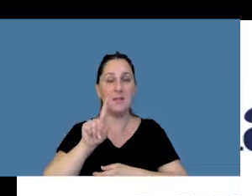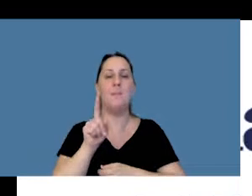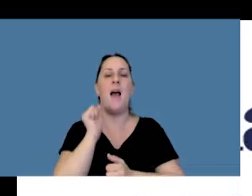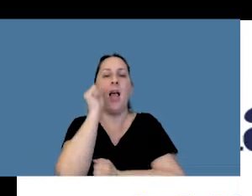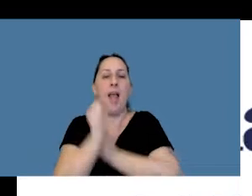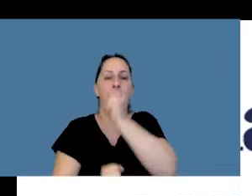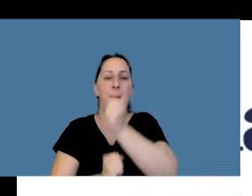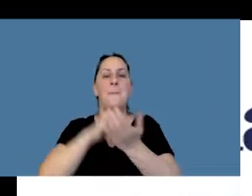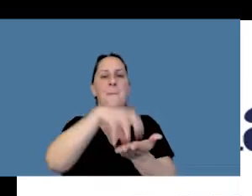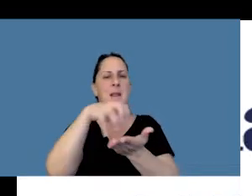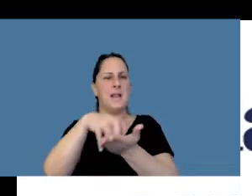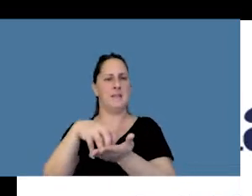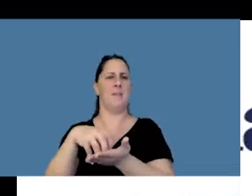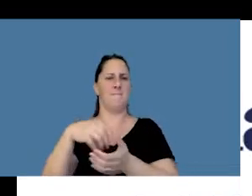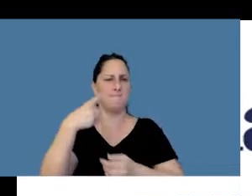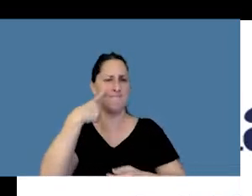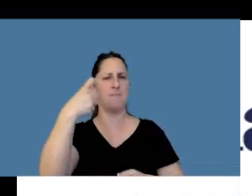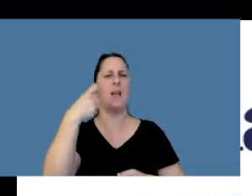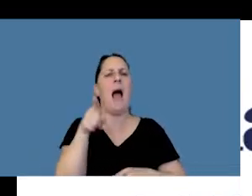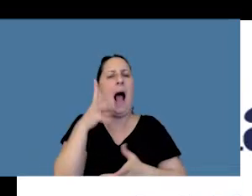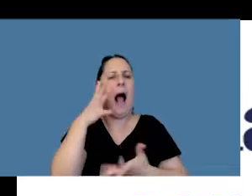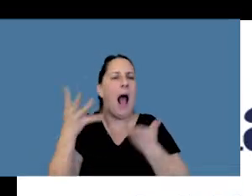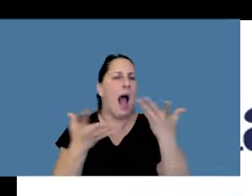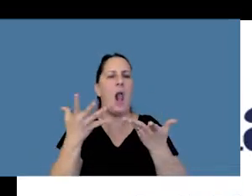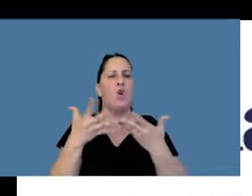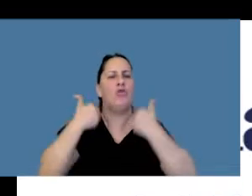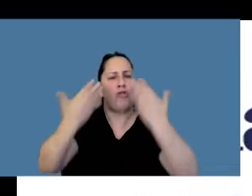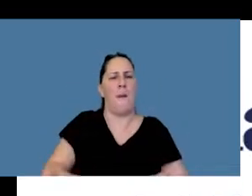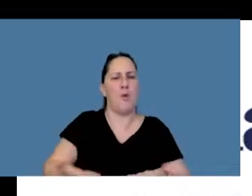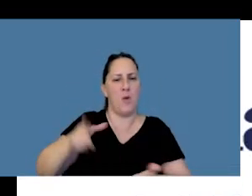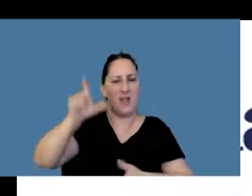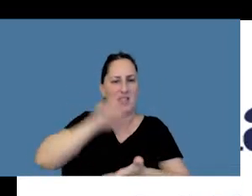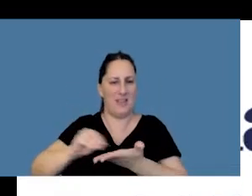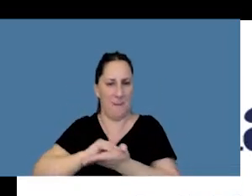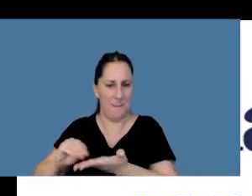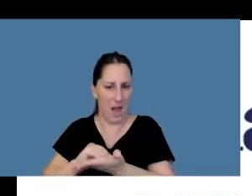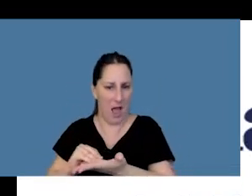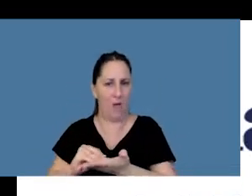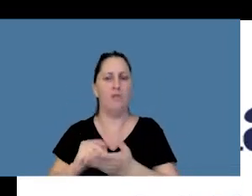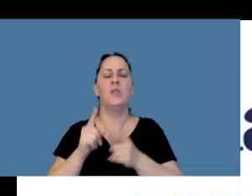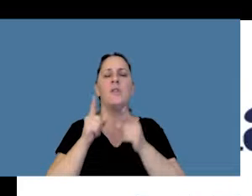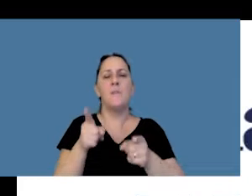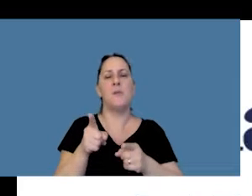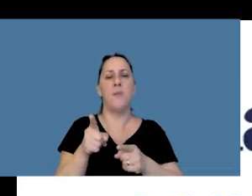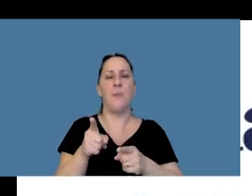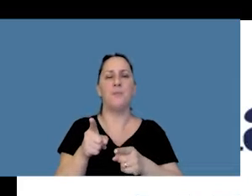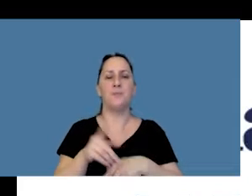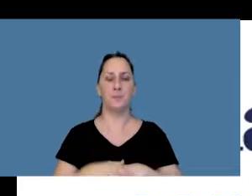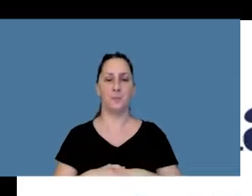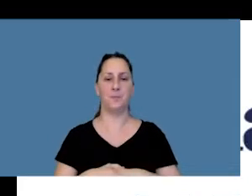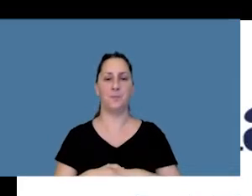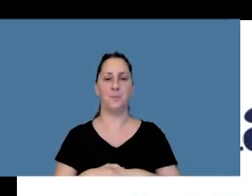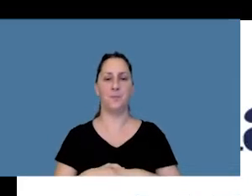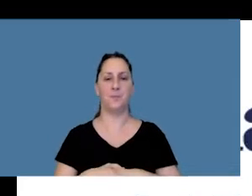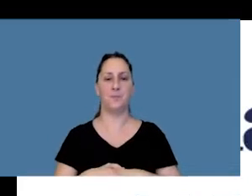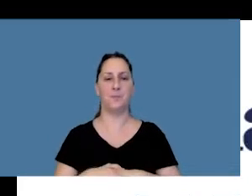sido detectadas con prácticas de uso abusivo cuando, como les digo, tienen hoy